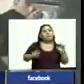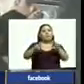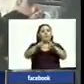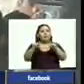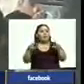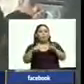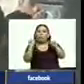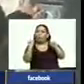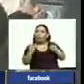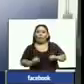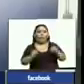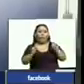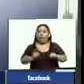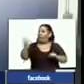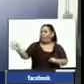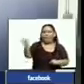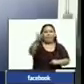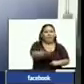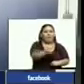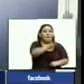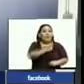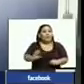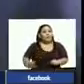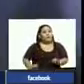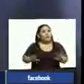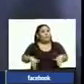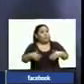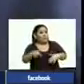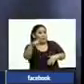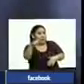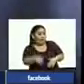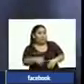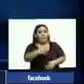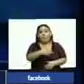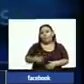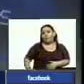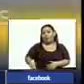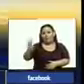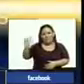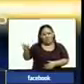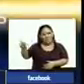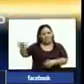evitando así la posibilidad de extradición, al menos durante el mandato de Daniel Ortega.